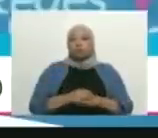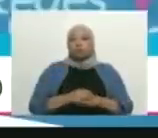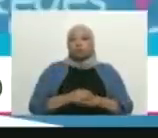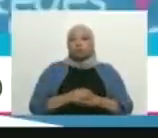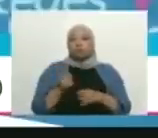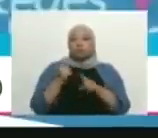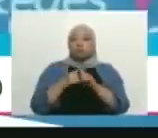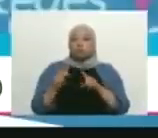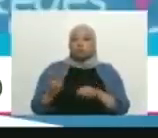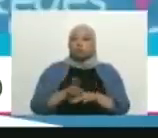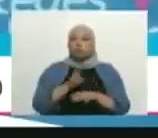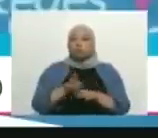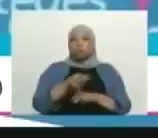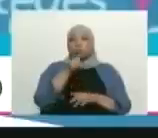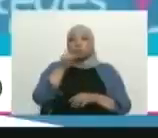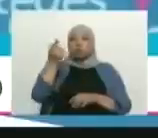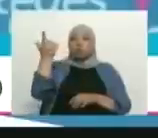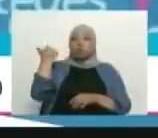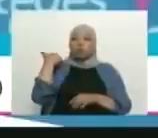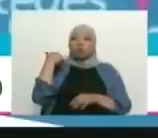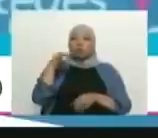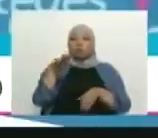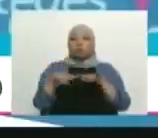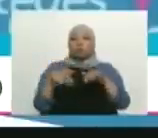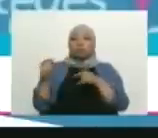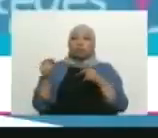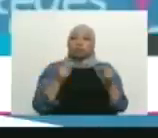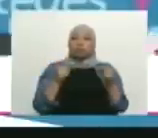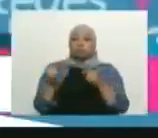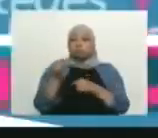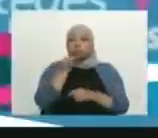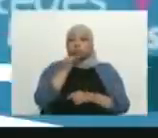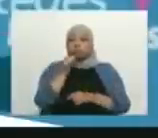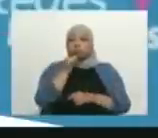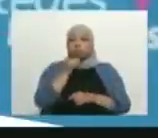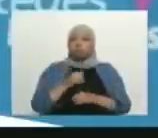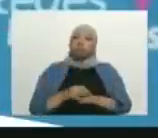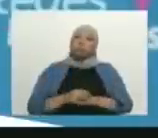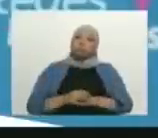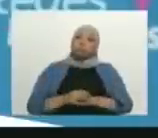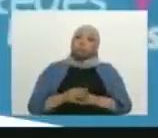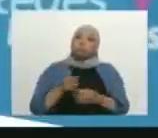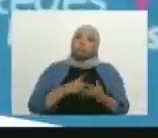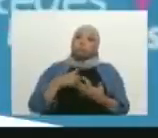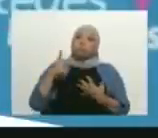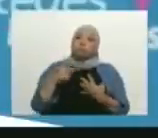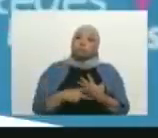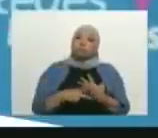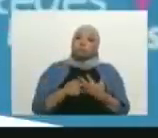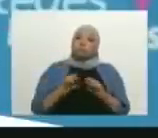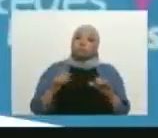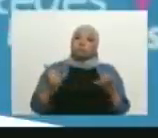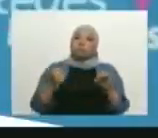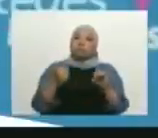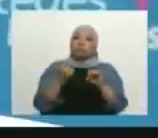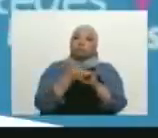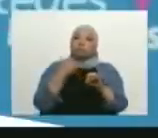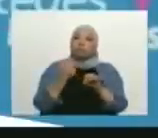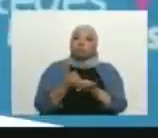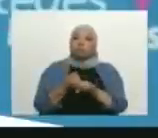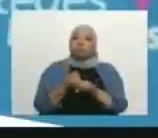Pero ha anunciado en la próxima cumbre que van a discutir la propuesta de surgir una moneda de los